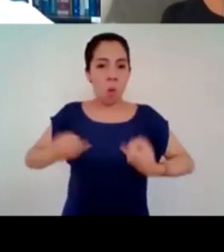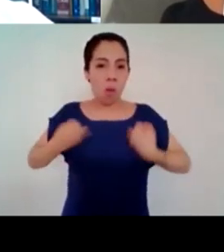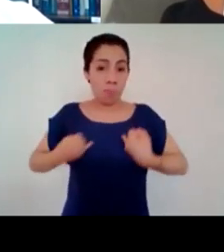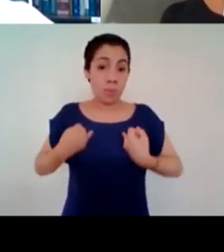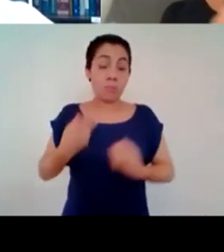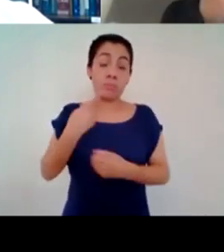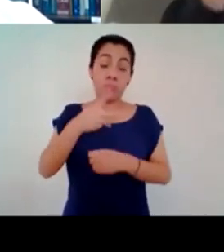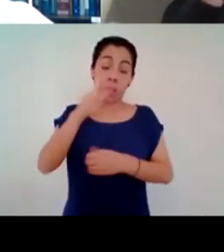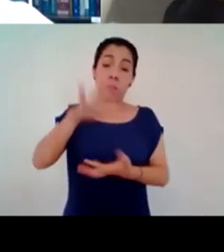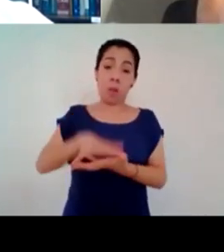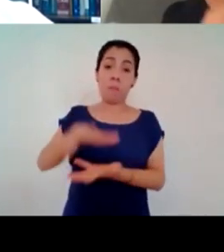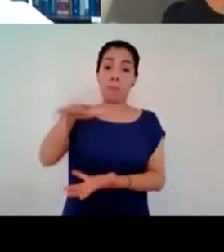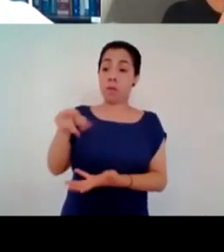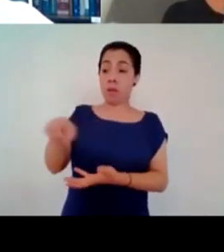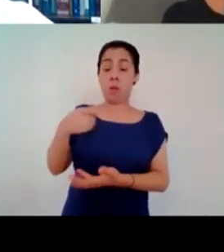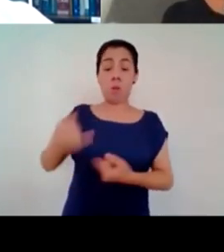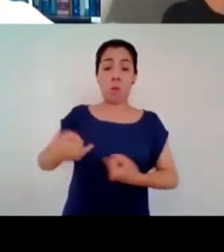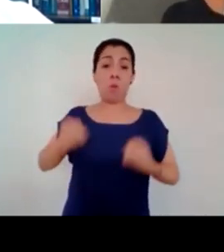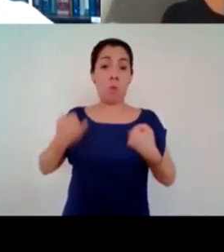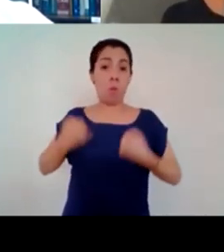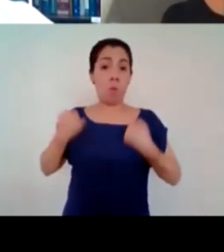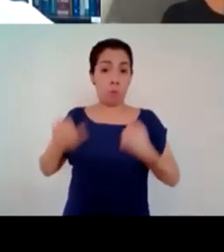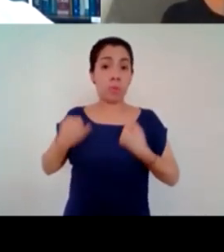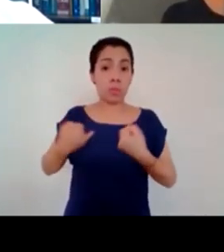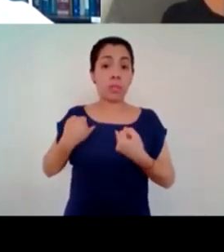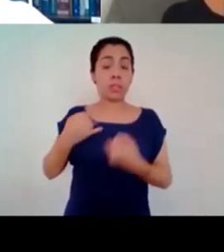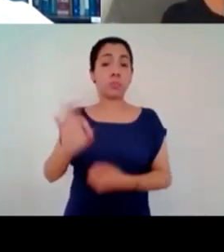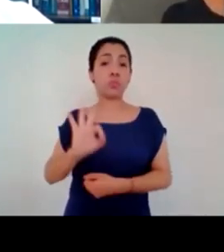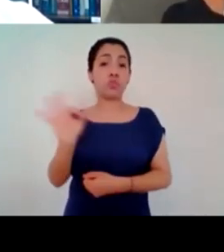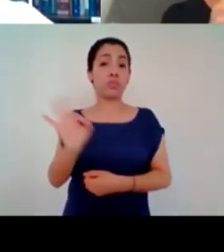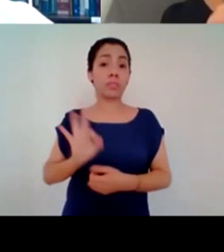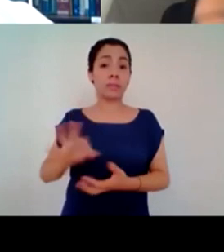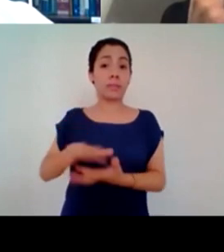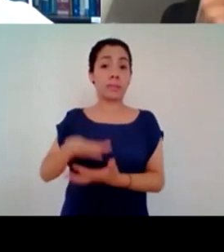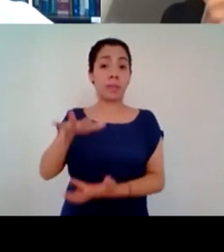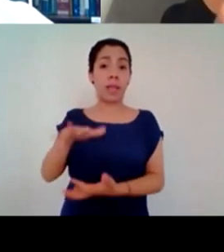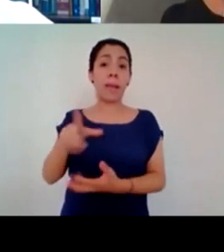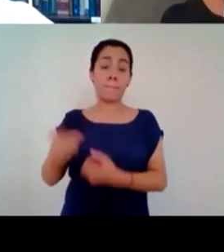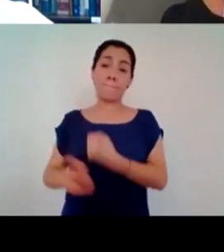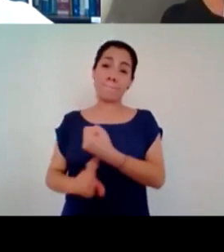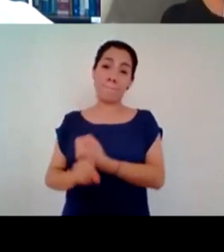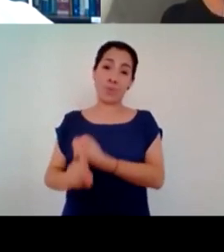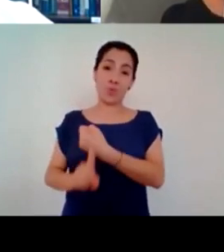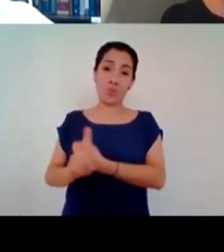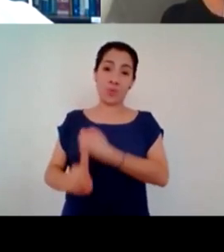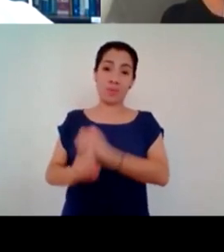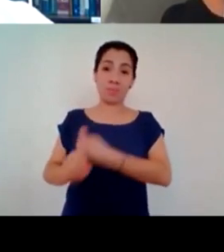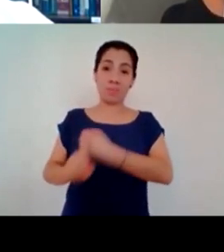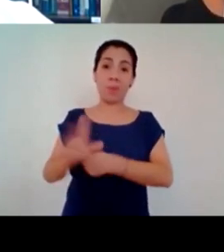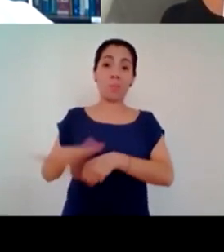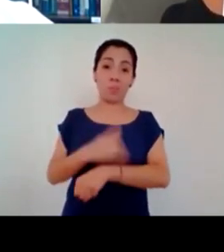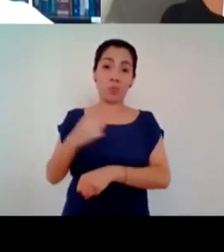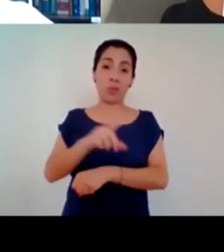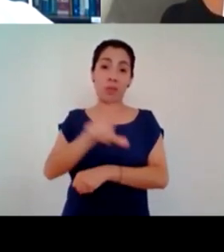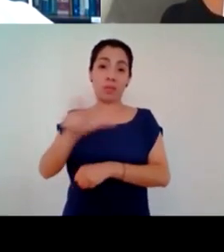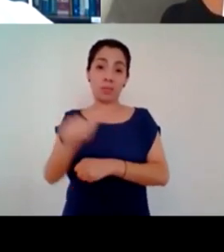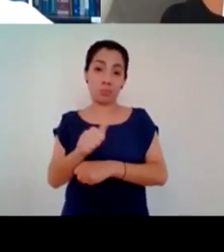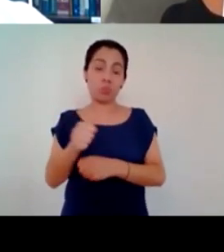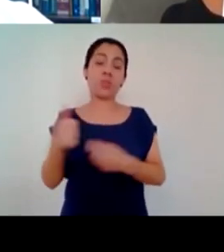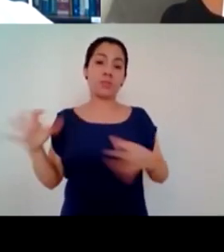menores es una gran, gran parte de la problemática en cuanto al vínculo con la violencia y la delincuencia